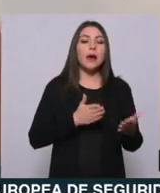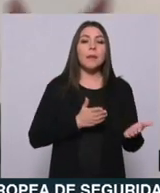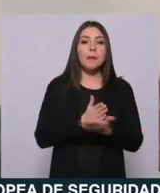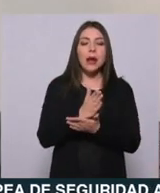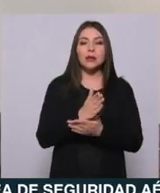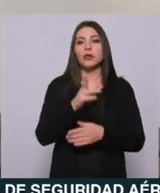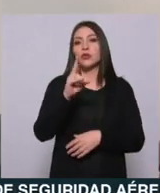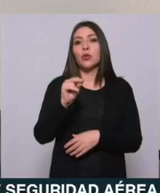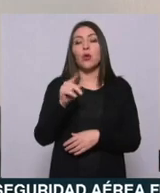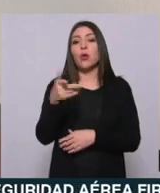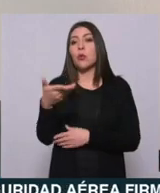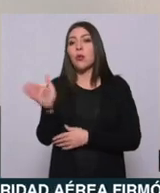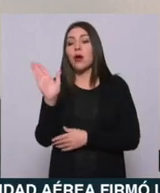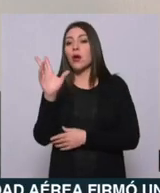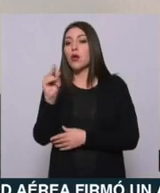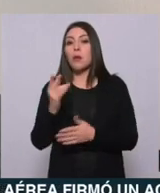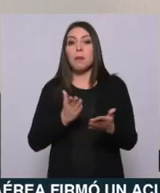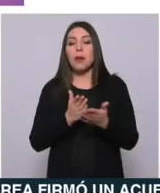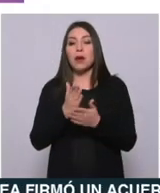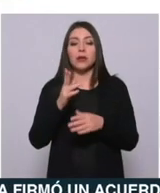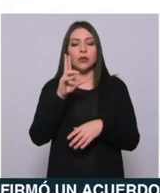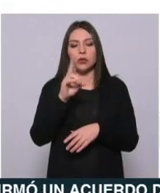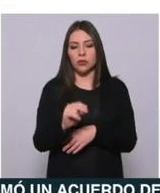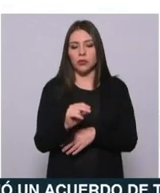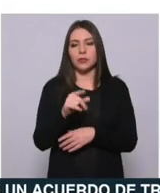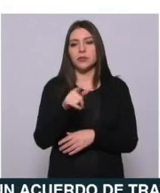Los resultados se publicarán en la página